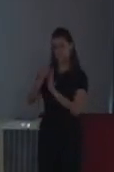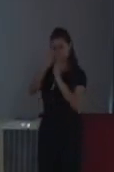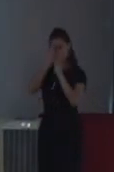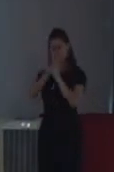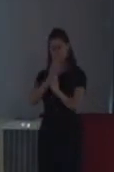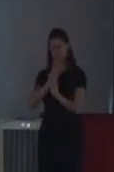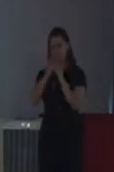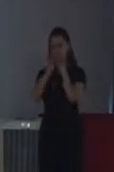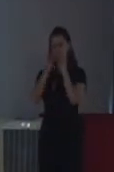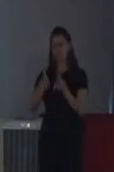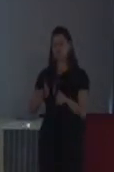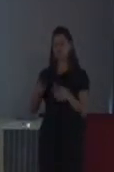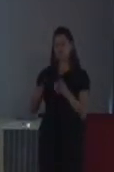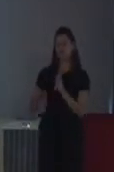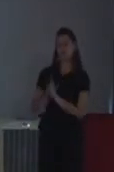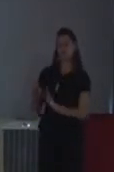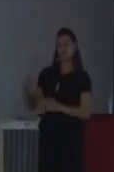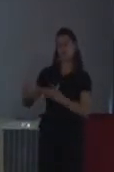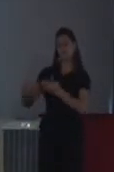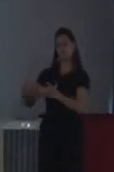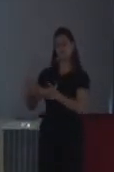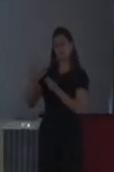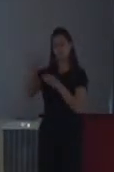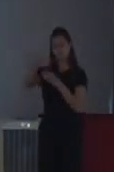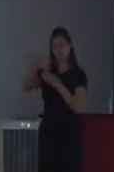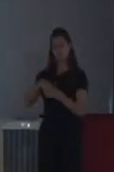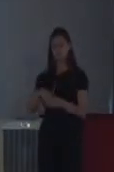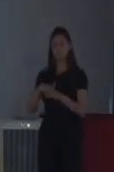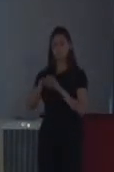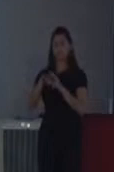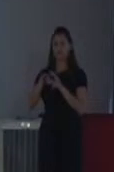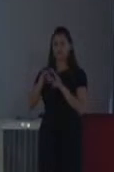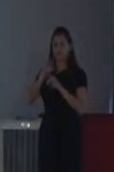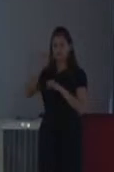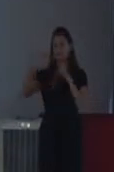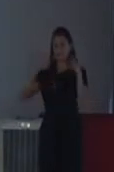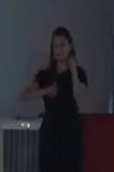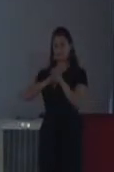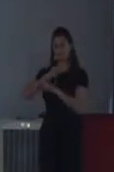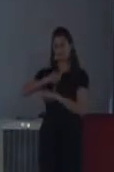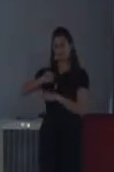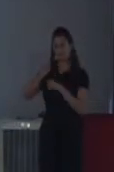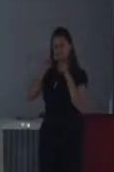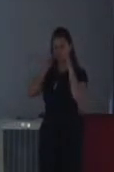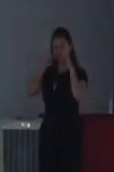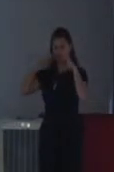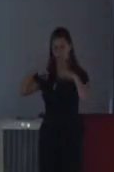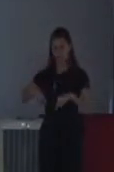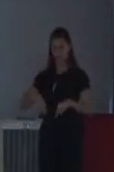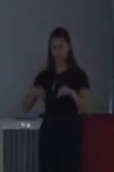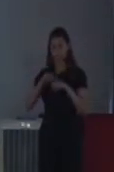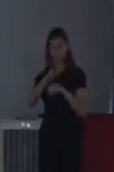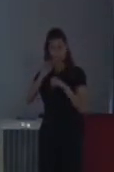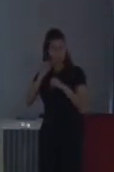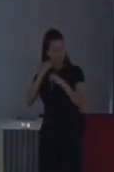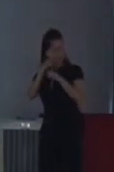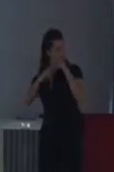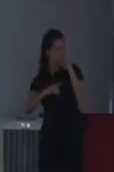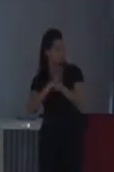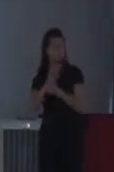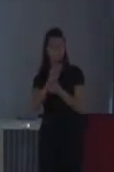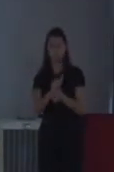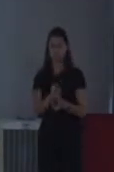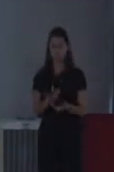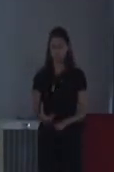dignidad humana dentro del marco internacional de los derechos humanos y como principio universal del